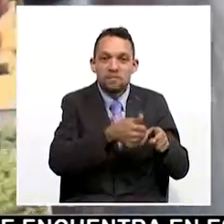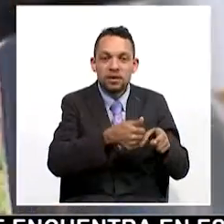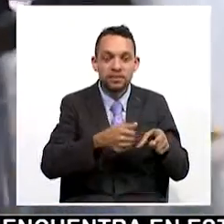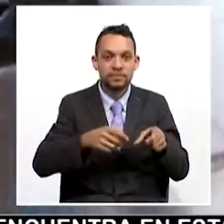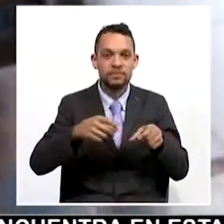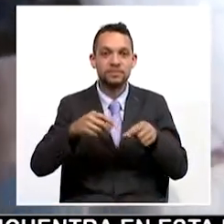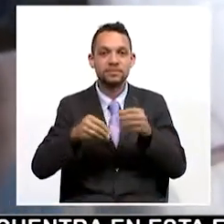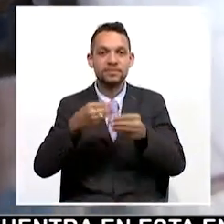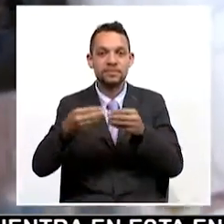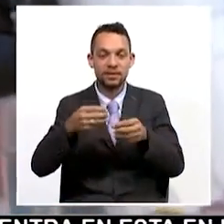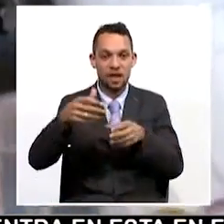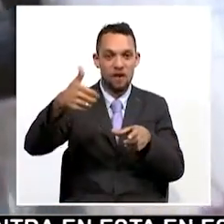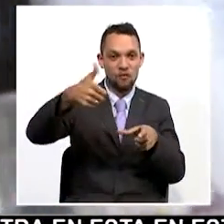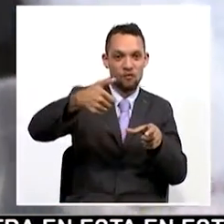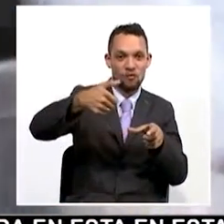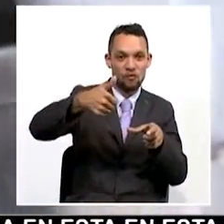abro